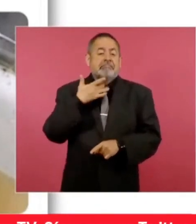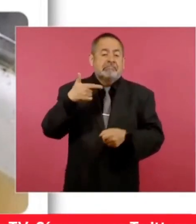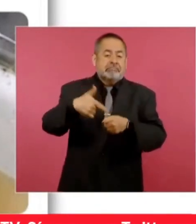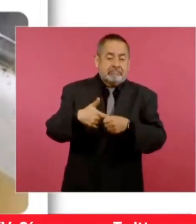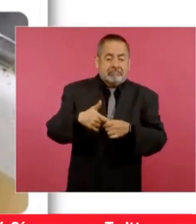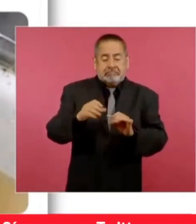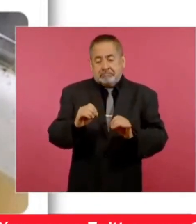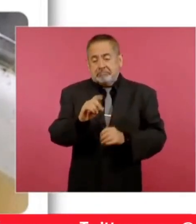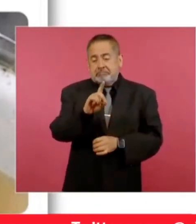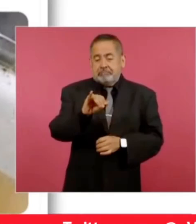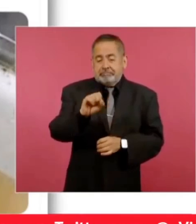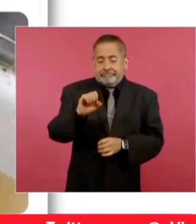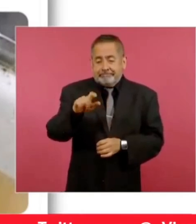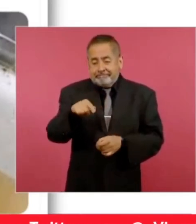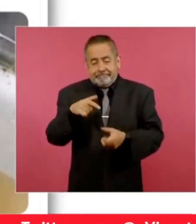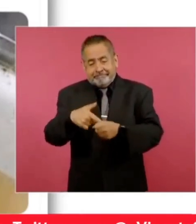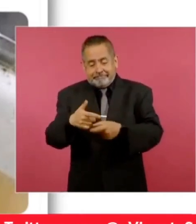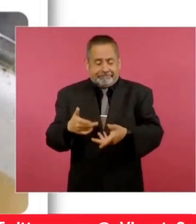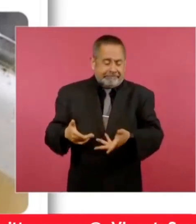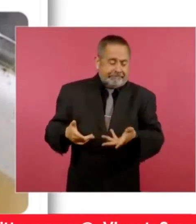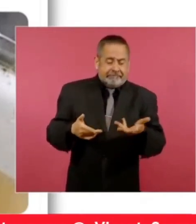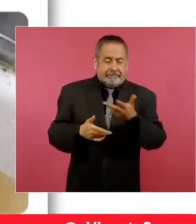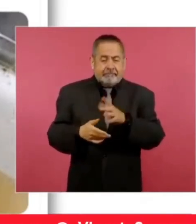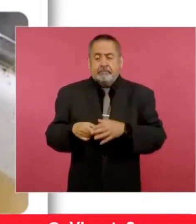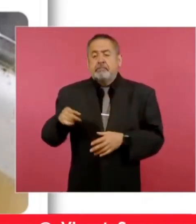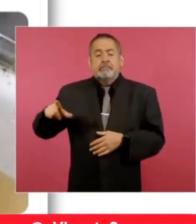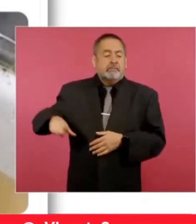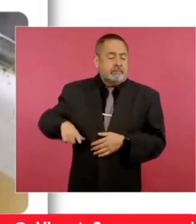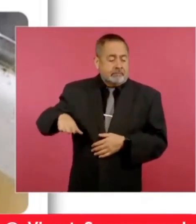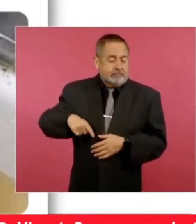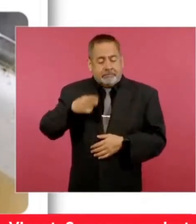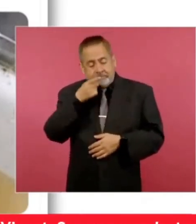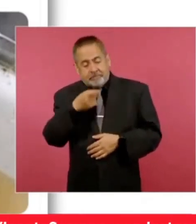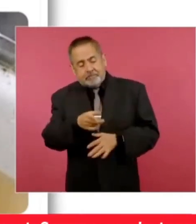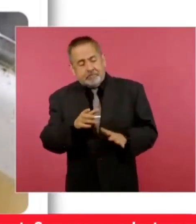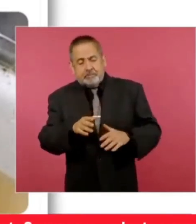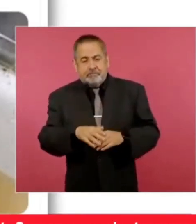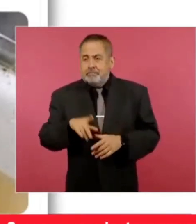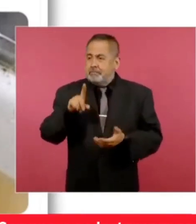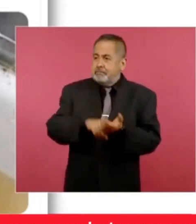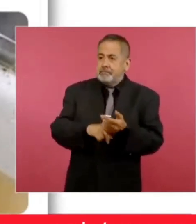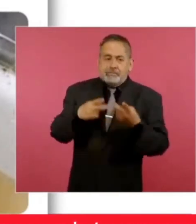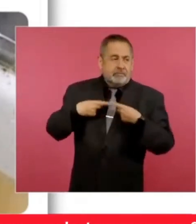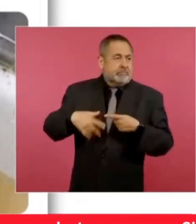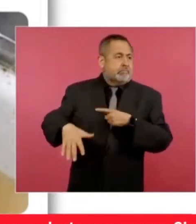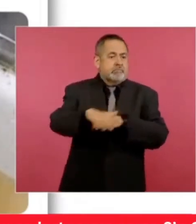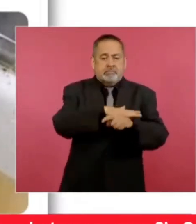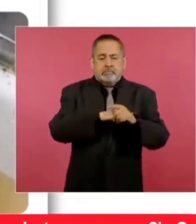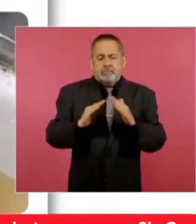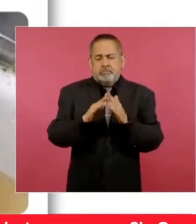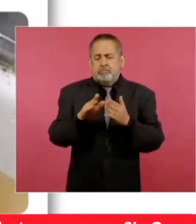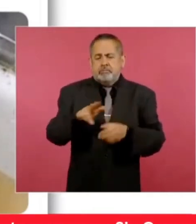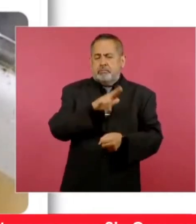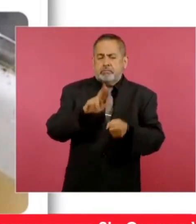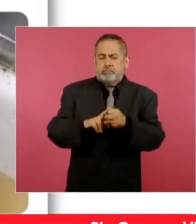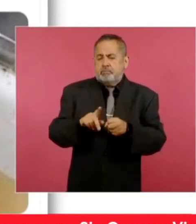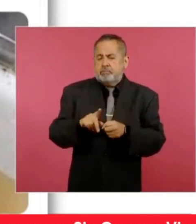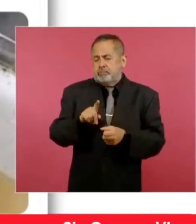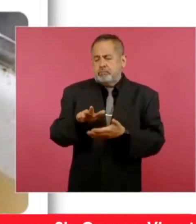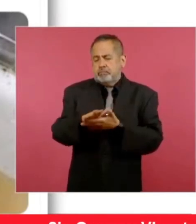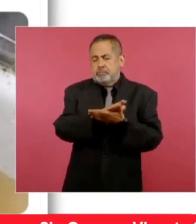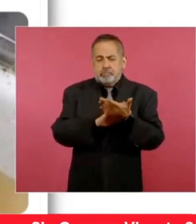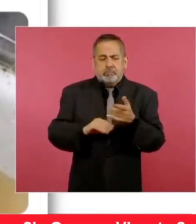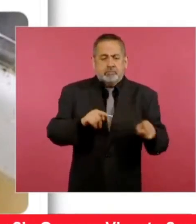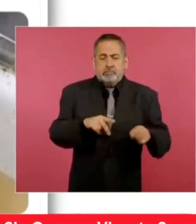agua potable de una zona considerada para el gobierno repleta de ciudadanos clase medieros fifís que no